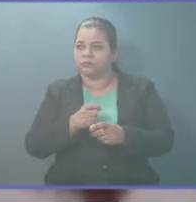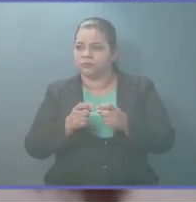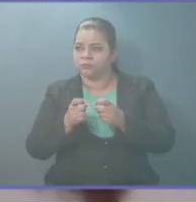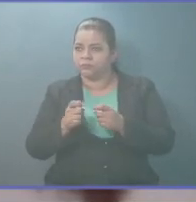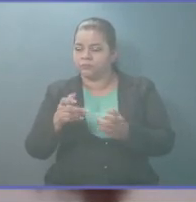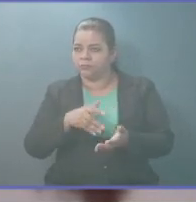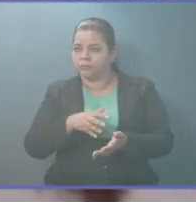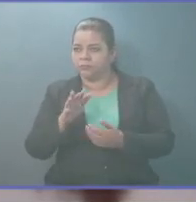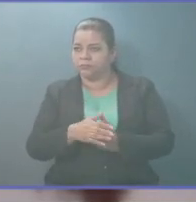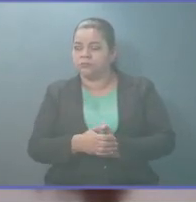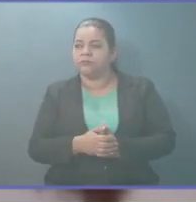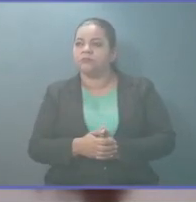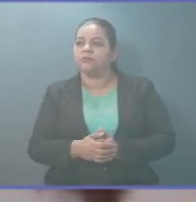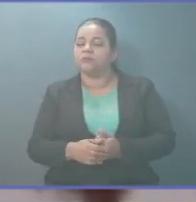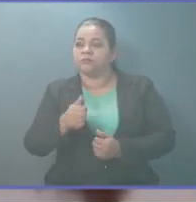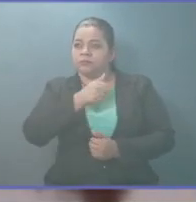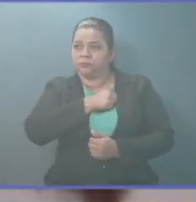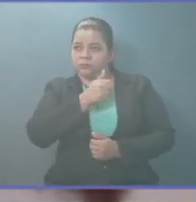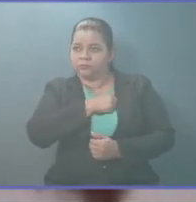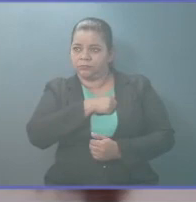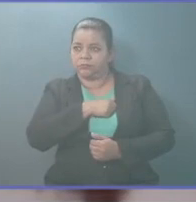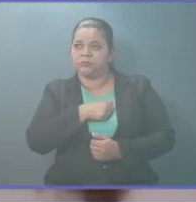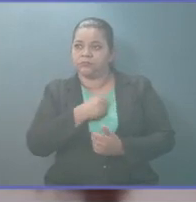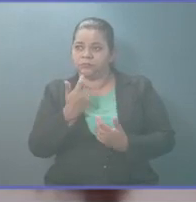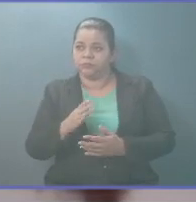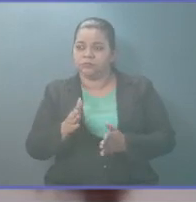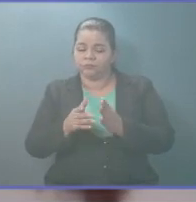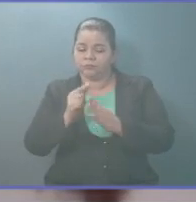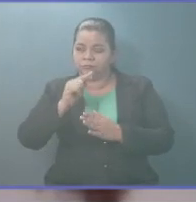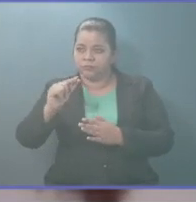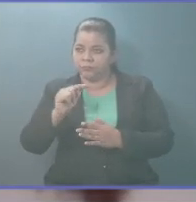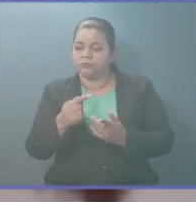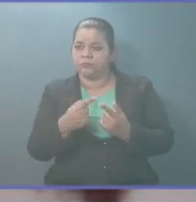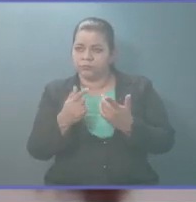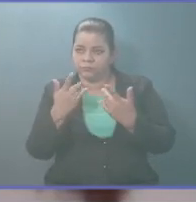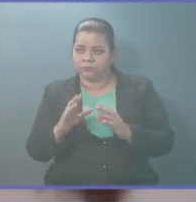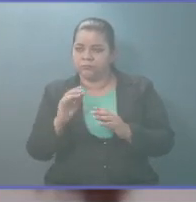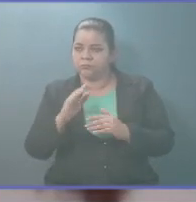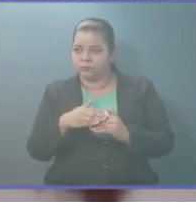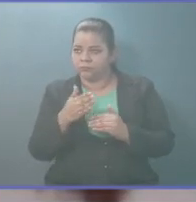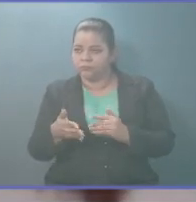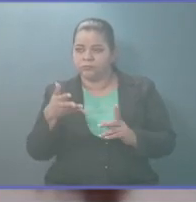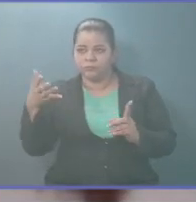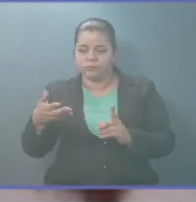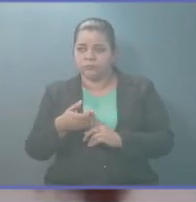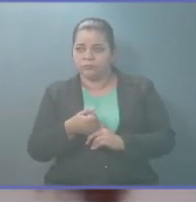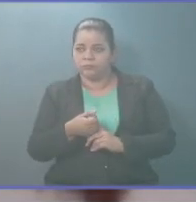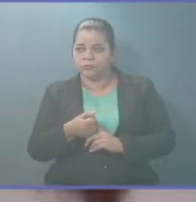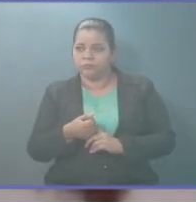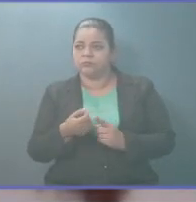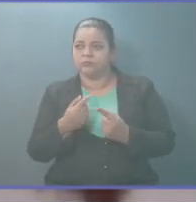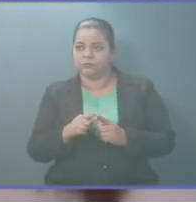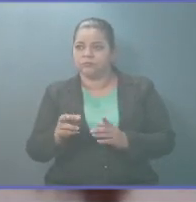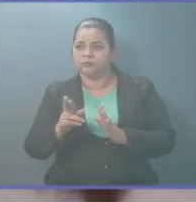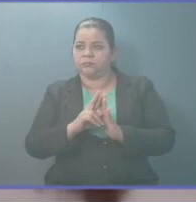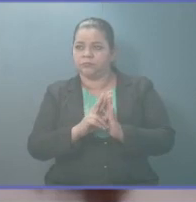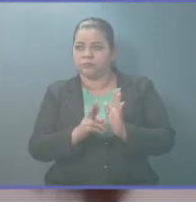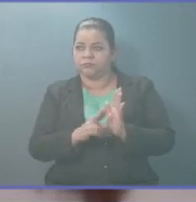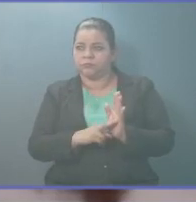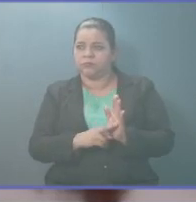La responsabilidad del Estado es de carácter institucional y predominantemente objetiva, salvo las reglas